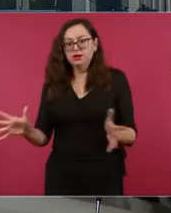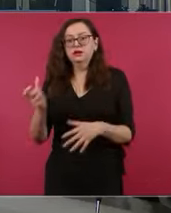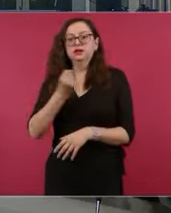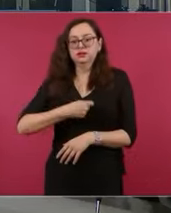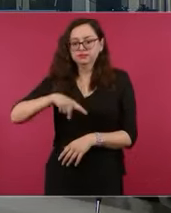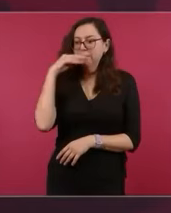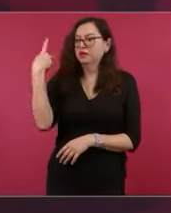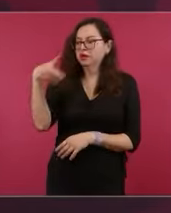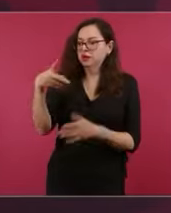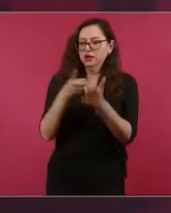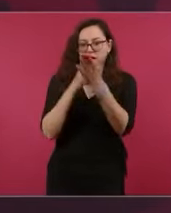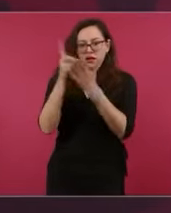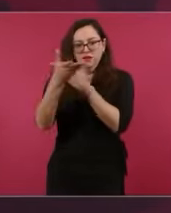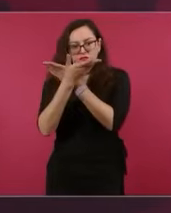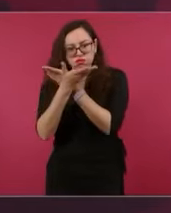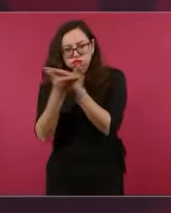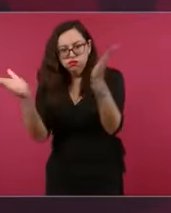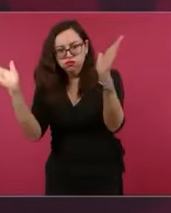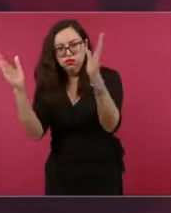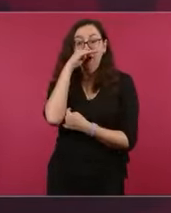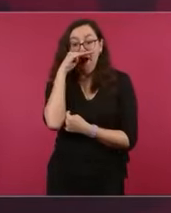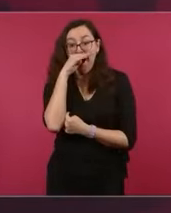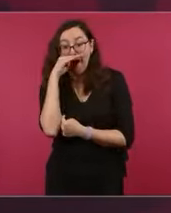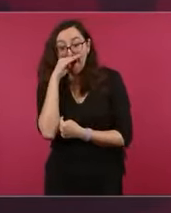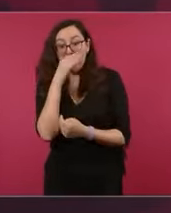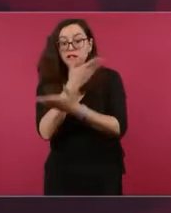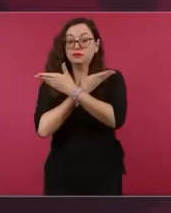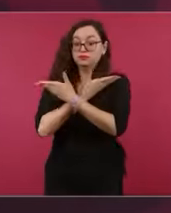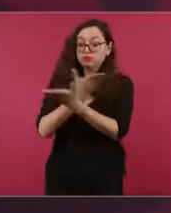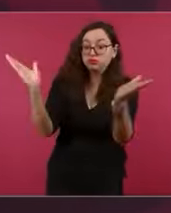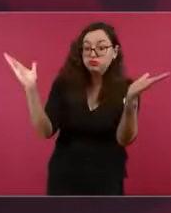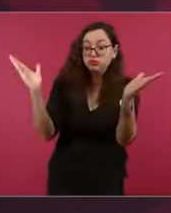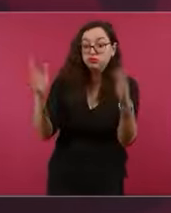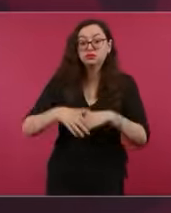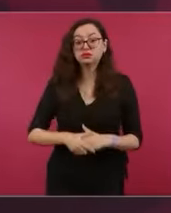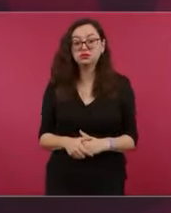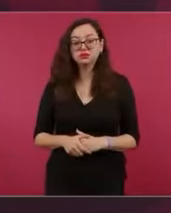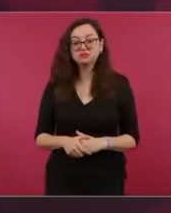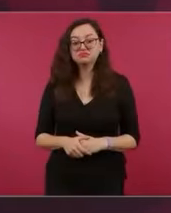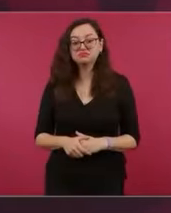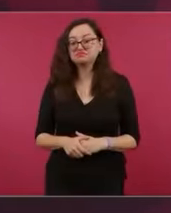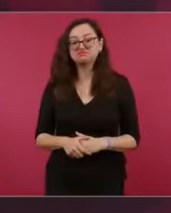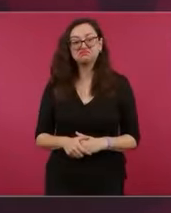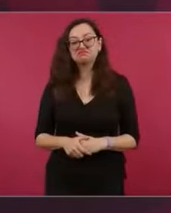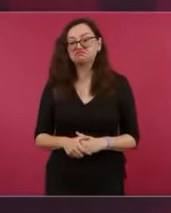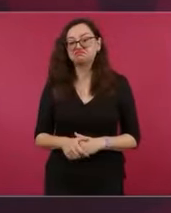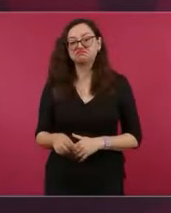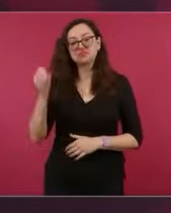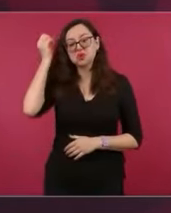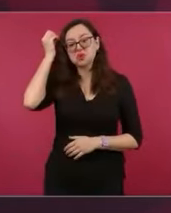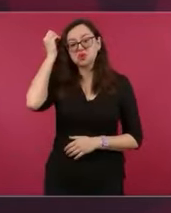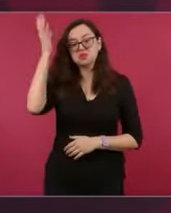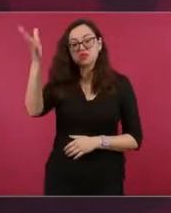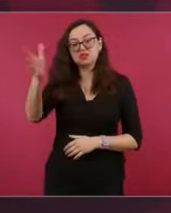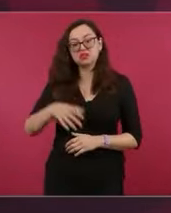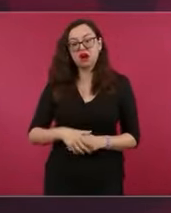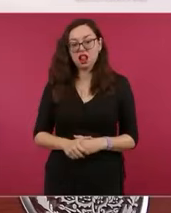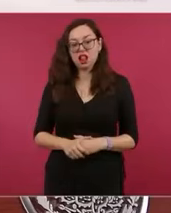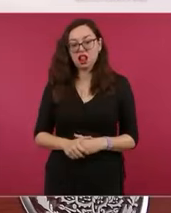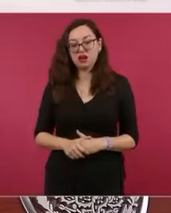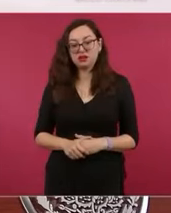salud, a la educación, a la seguridad social. Todo eso pasó a segundo